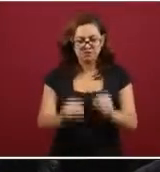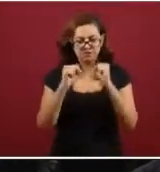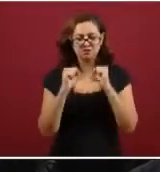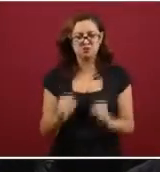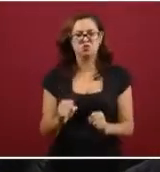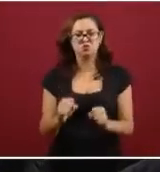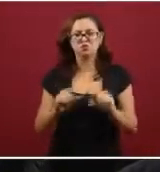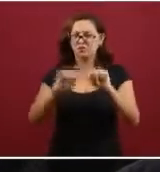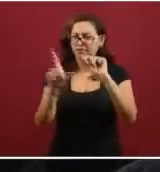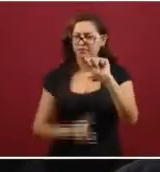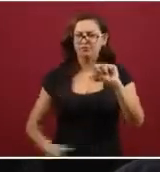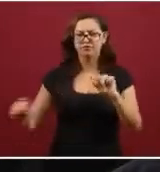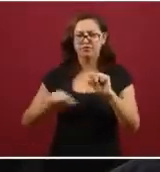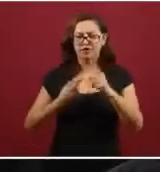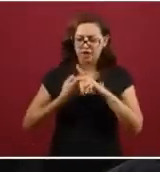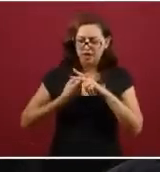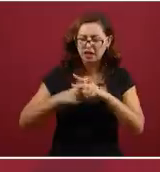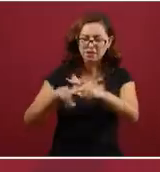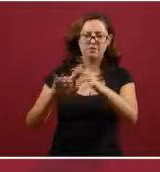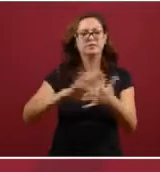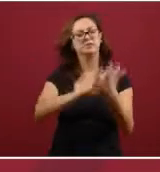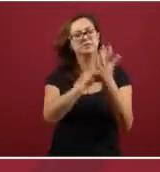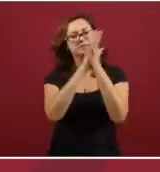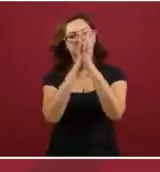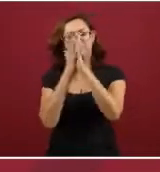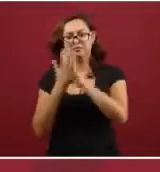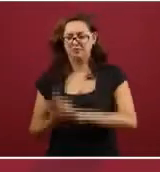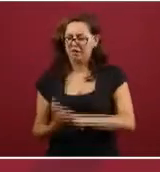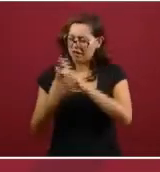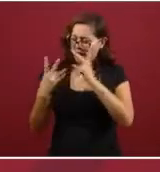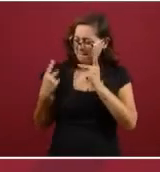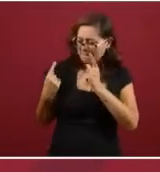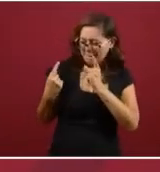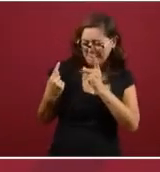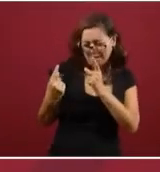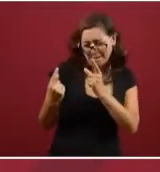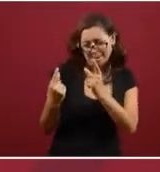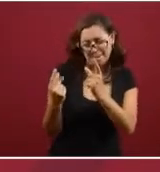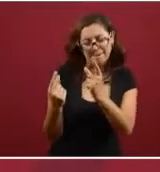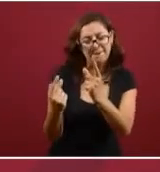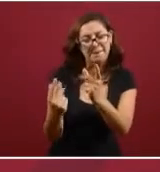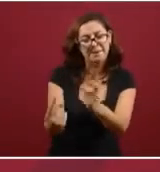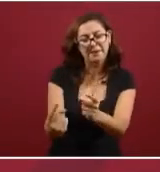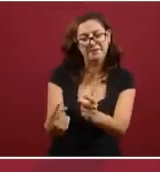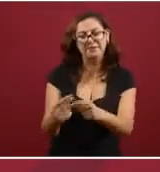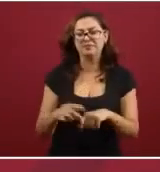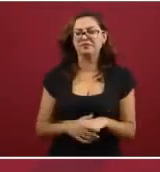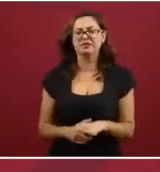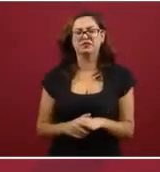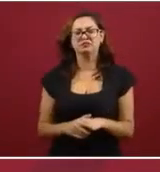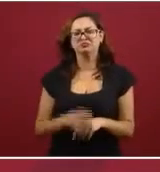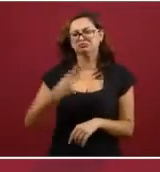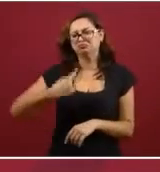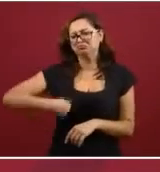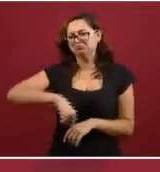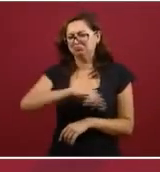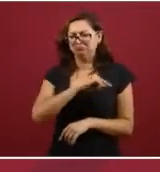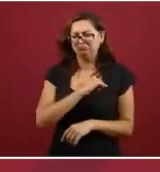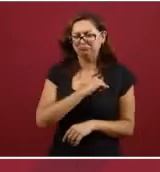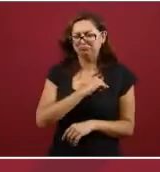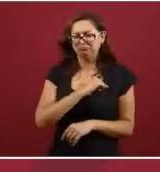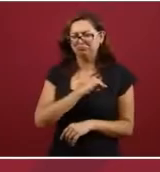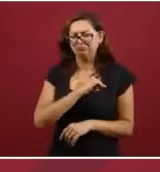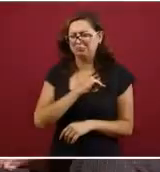la transformación y vamos deprisa, y no nos vamos a detener,